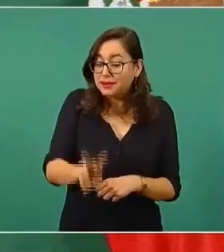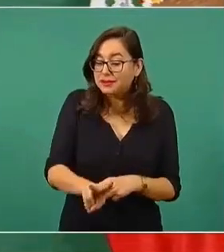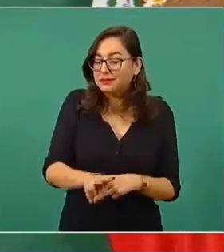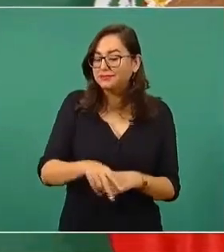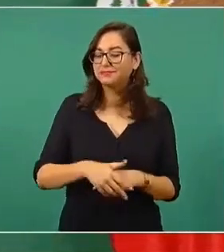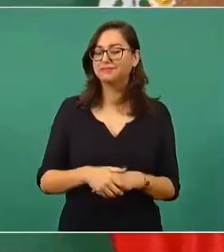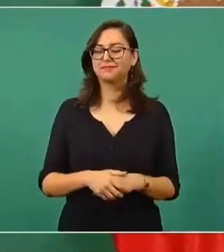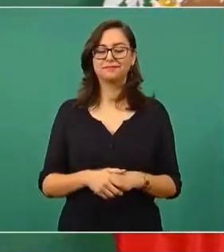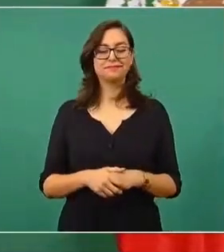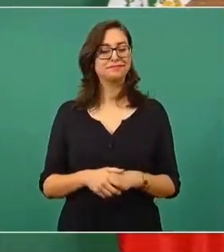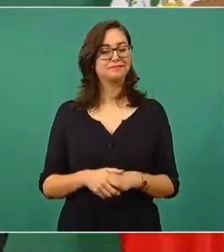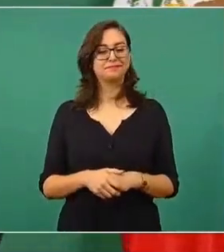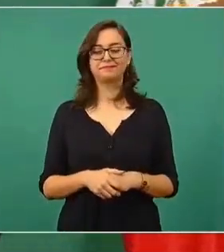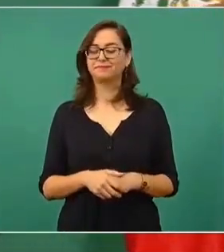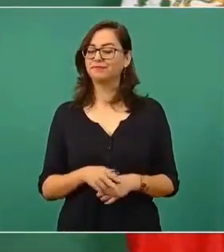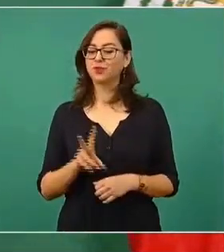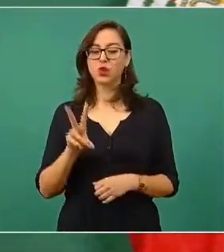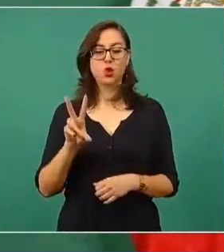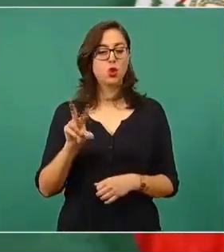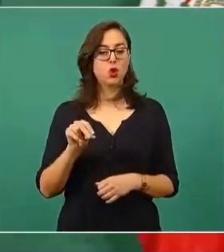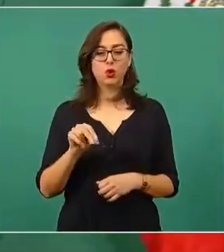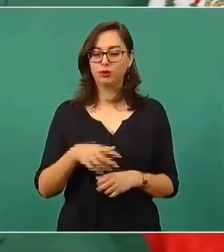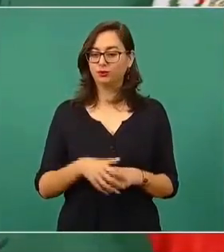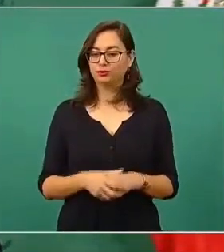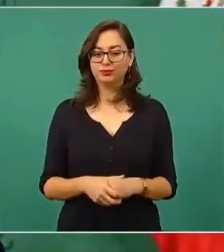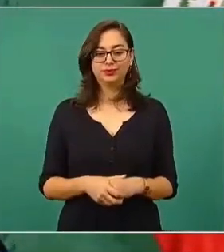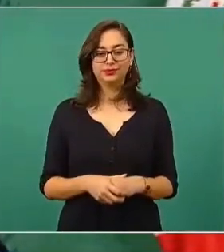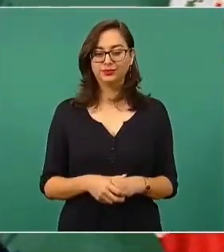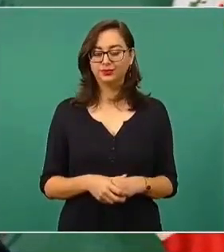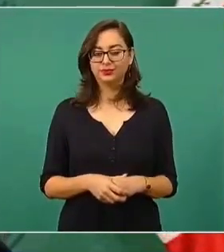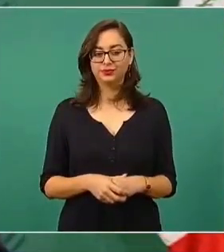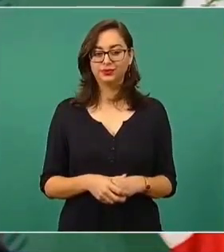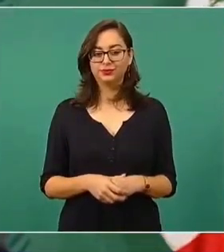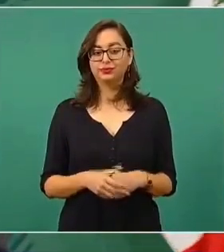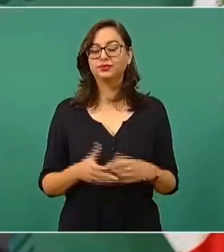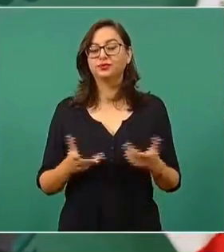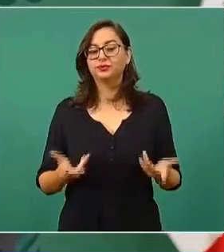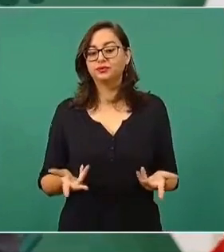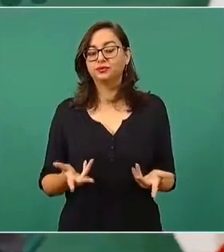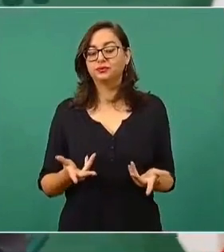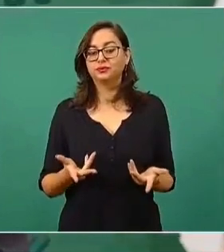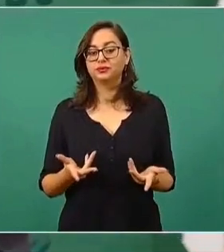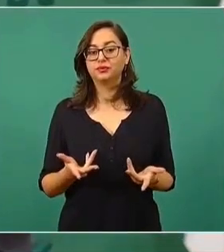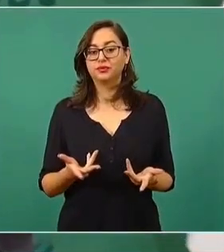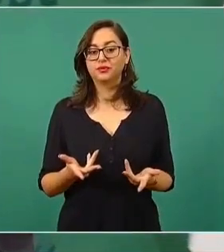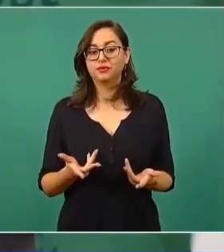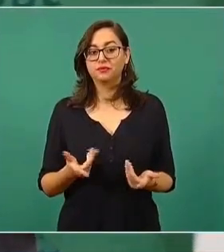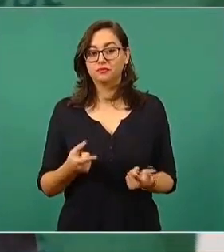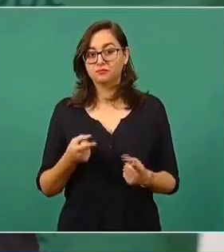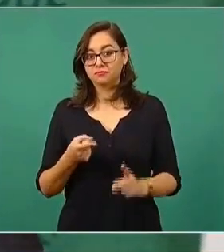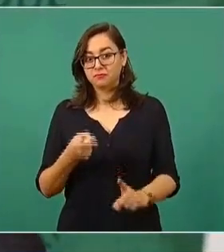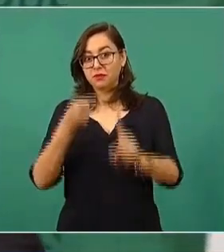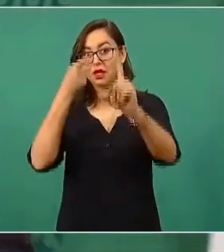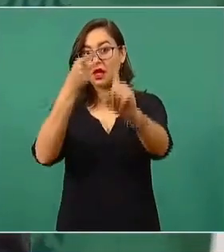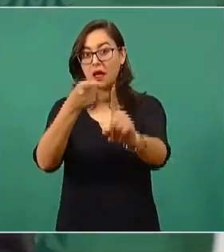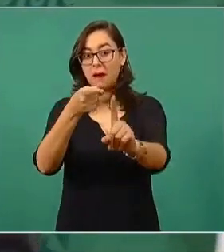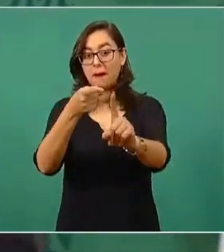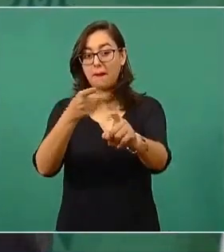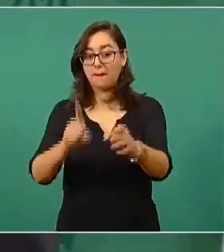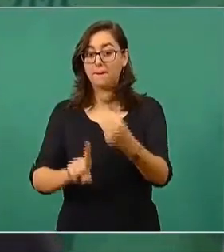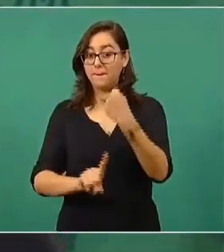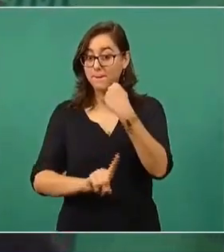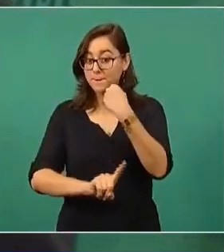o sea, que no nos ocupemos de lo